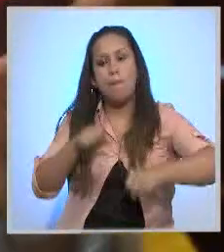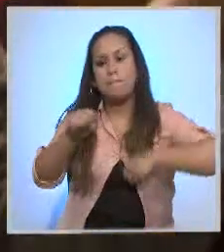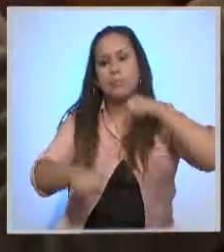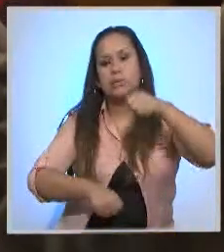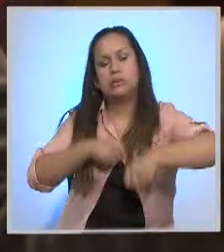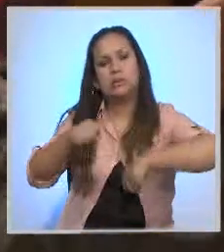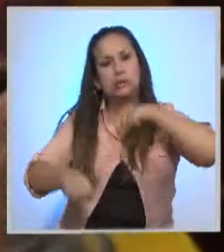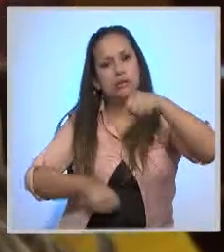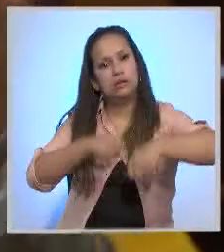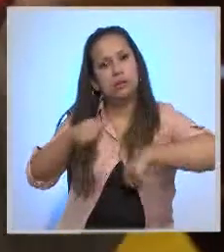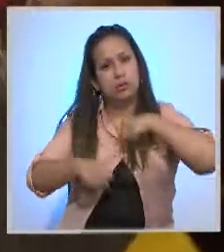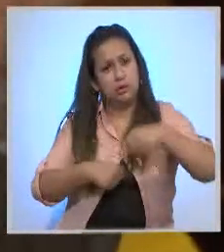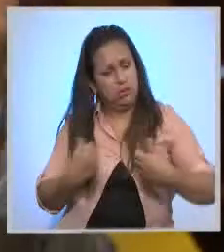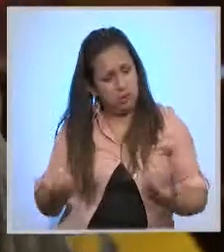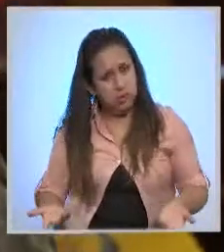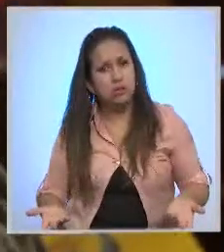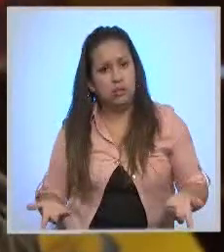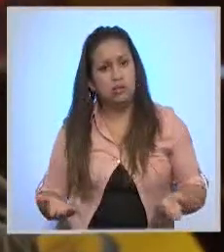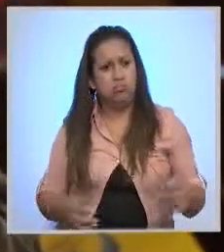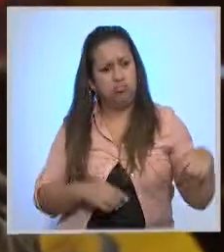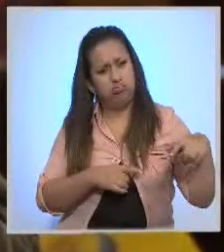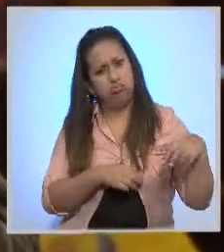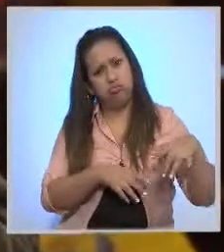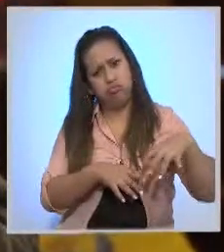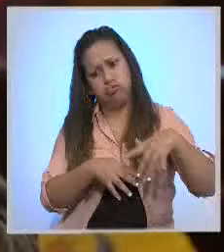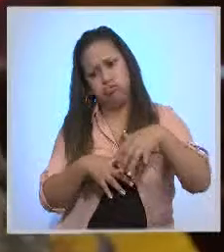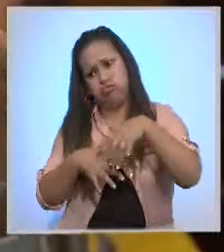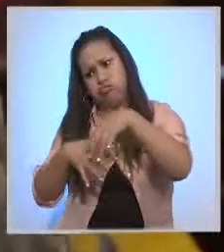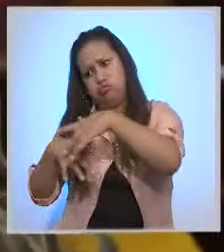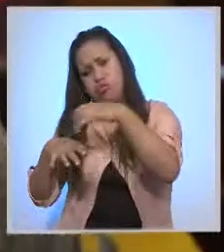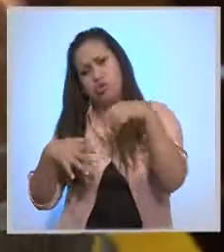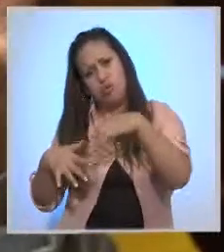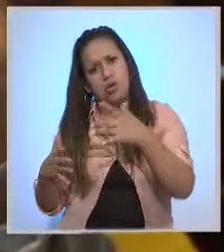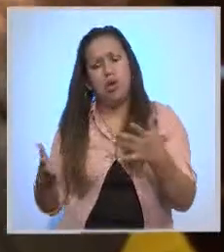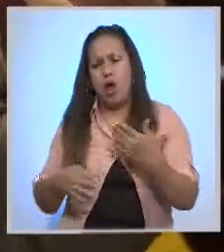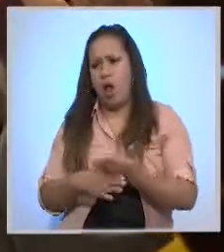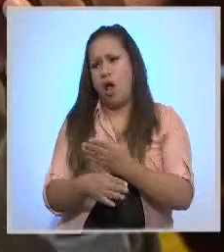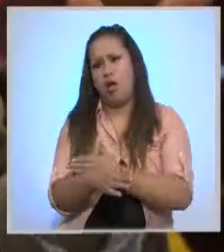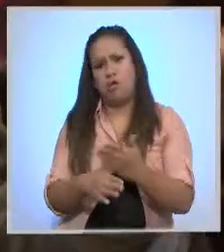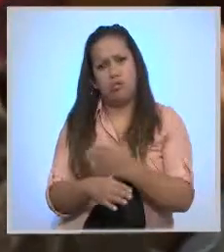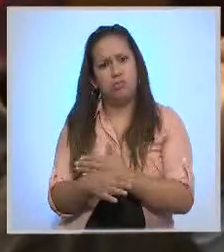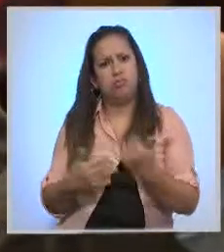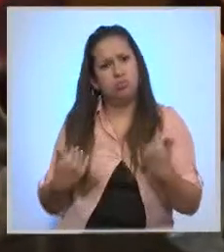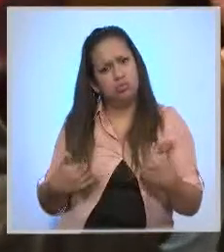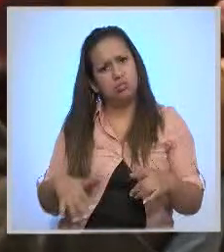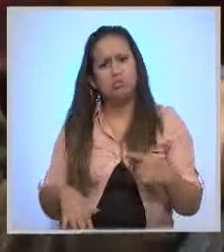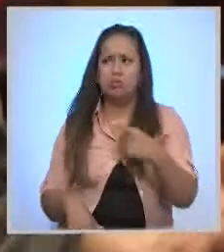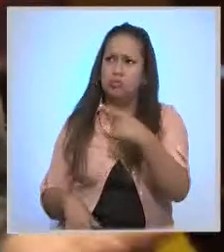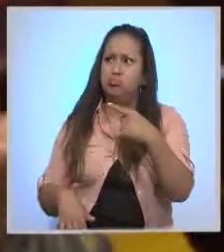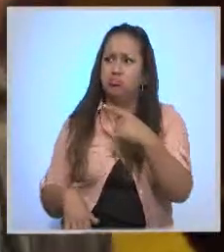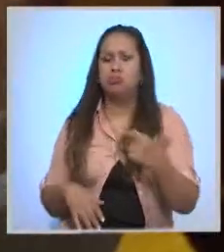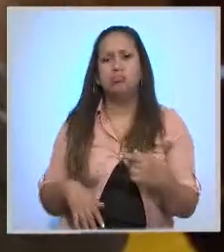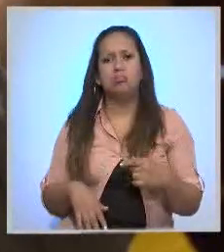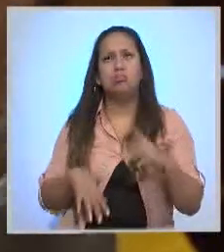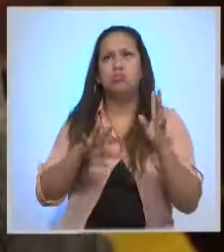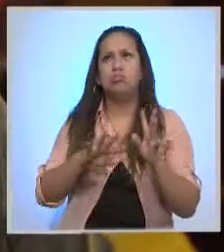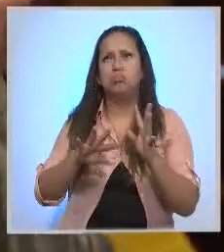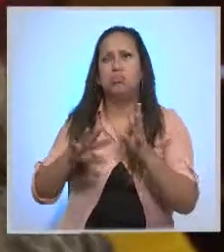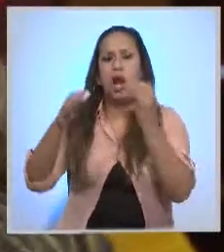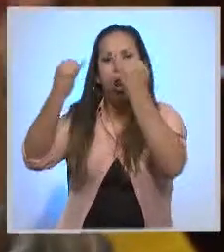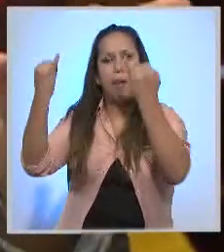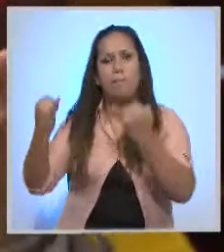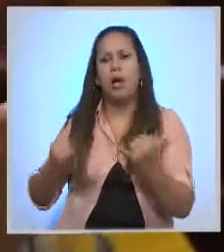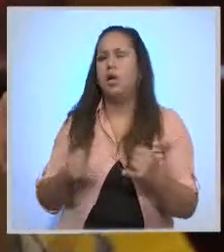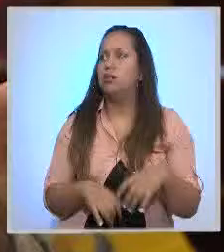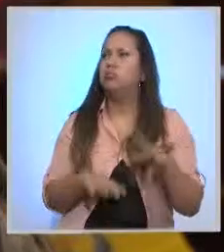si es que nosotros a veces hacemos estas caminatas y peregrinaciones al 15 por qué no si estoy a 23 kilómetros de del parque ir caminando en familia